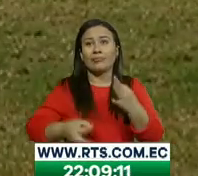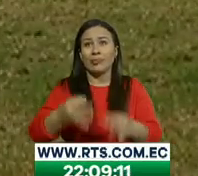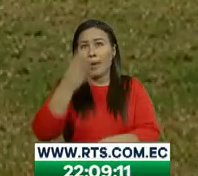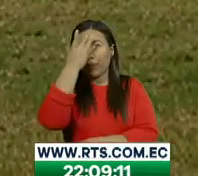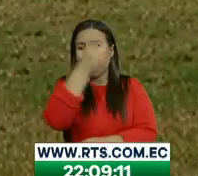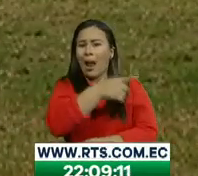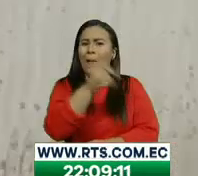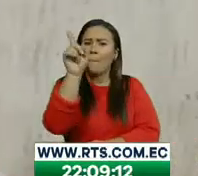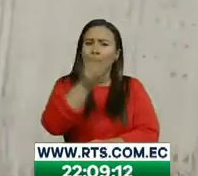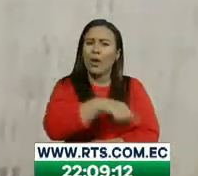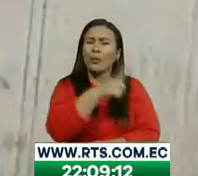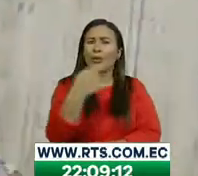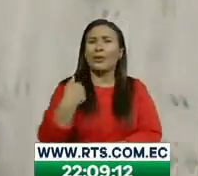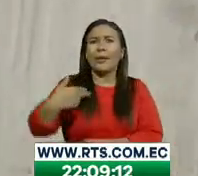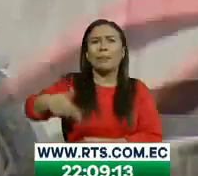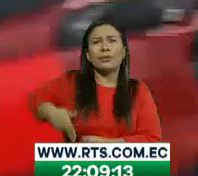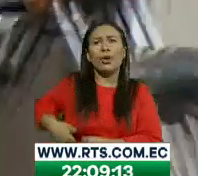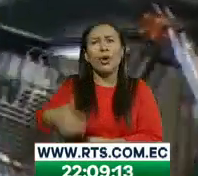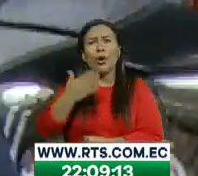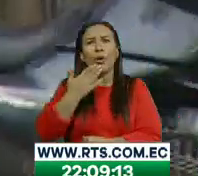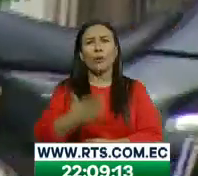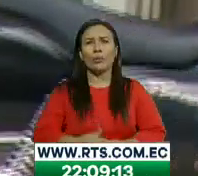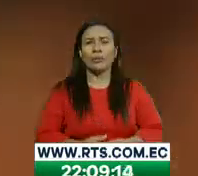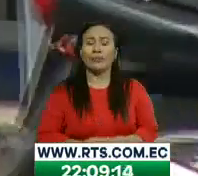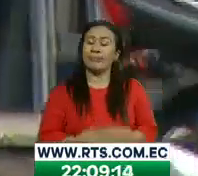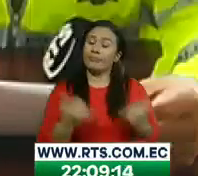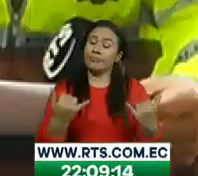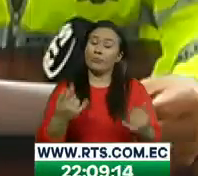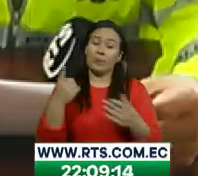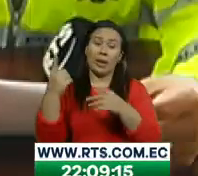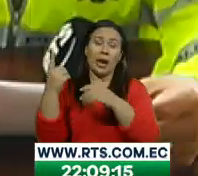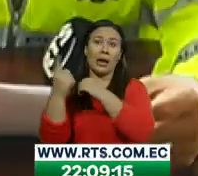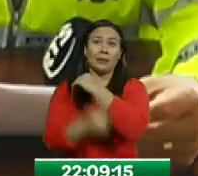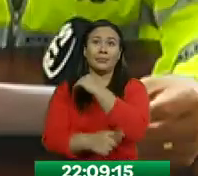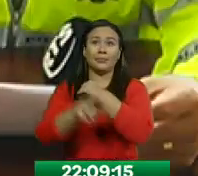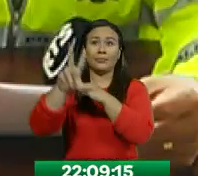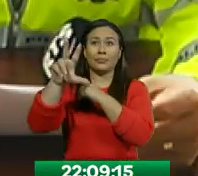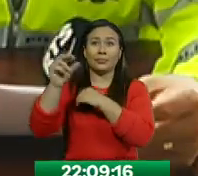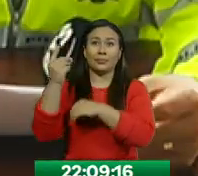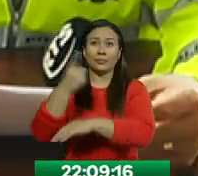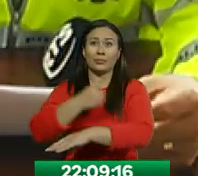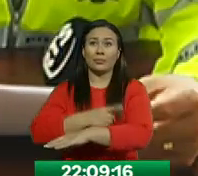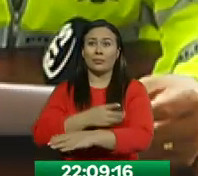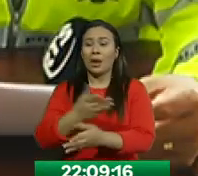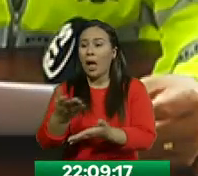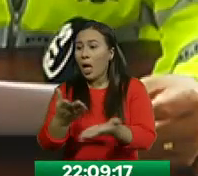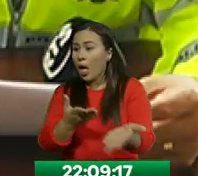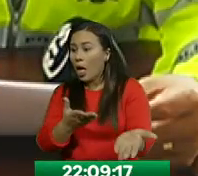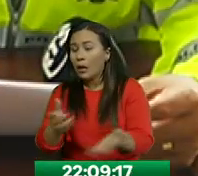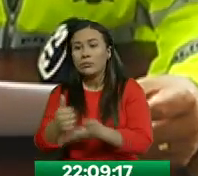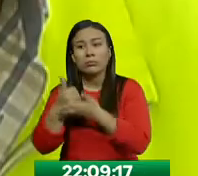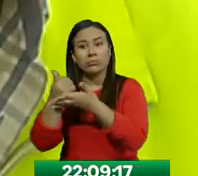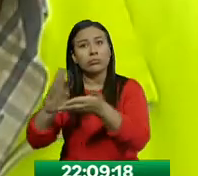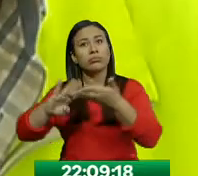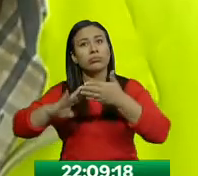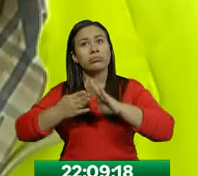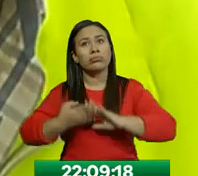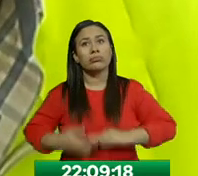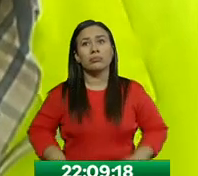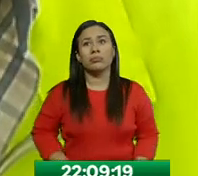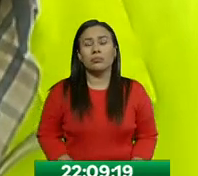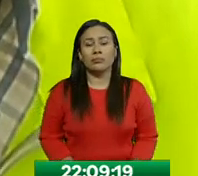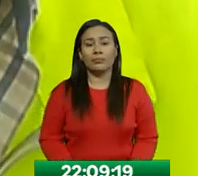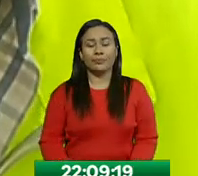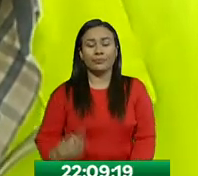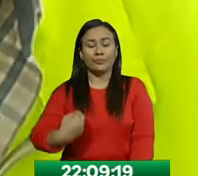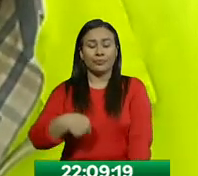tenencia ilegal de armas. Se resolvió dictar en su contra 30 días de medidas socioeducativas. Aquí nosotros